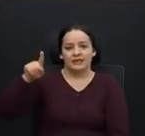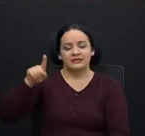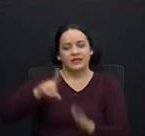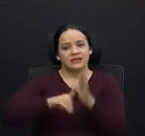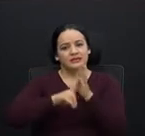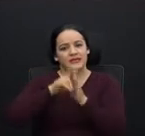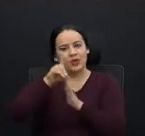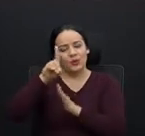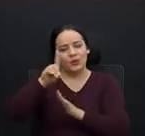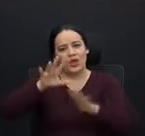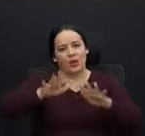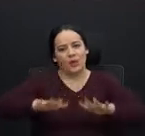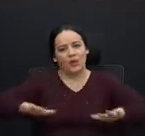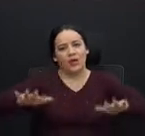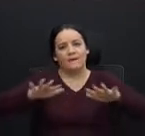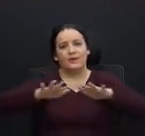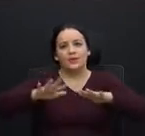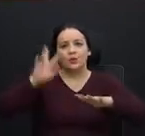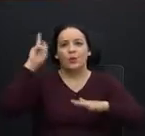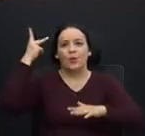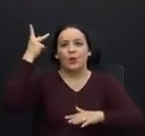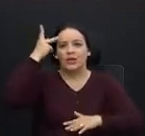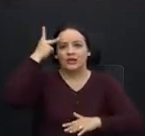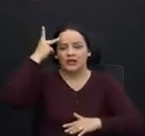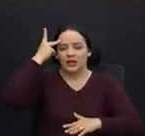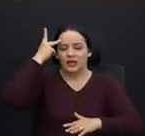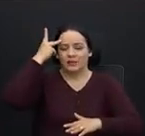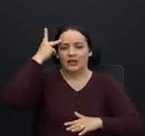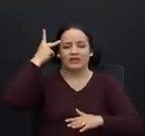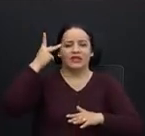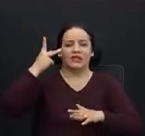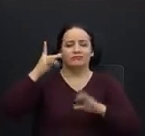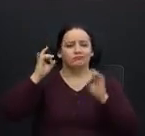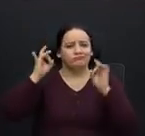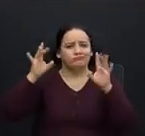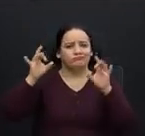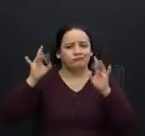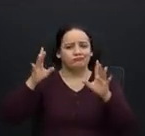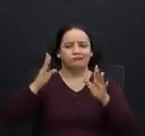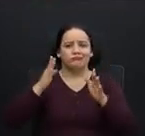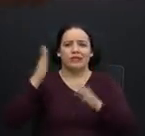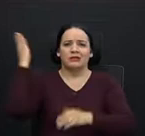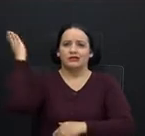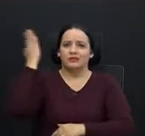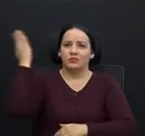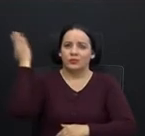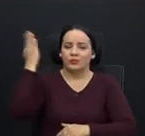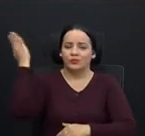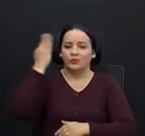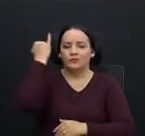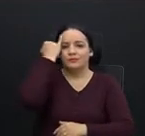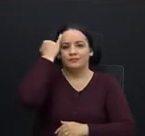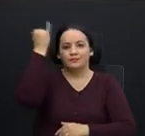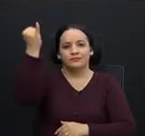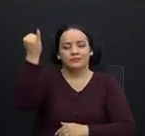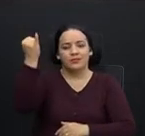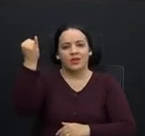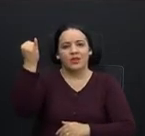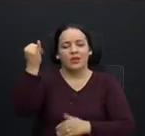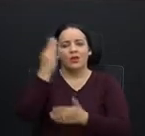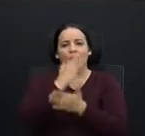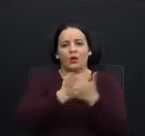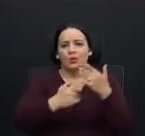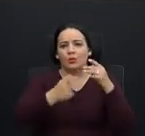en un ambiente políticamente hostil, con discursos ideológicos, con